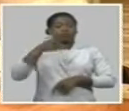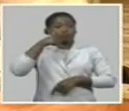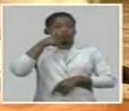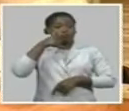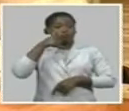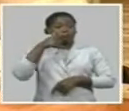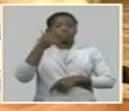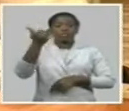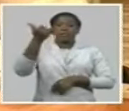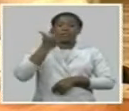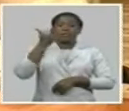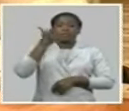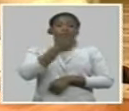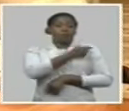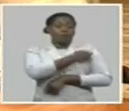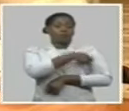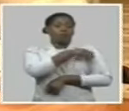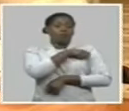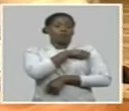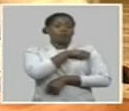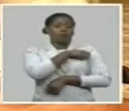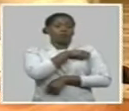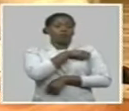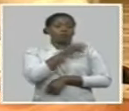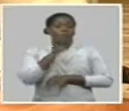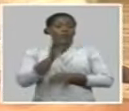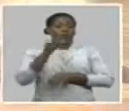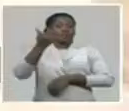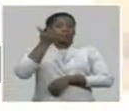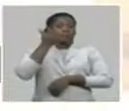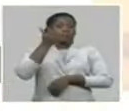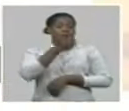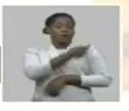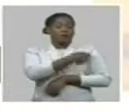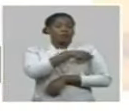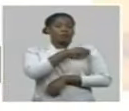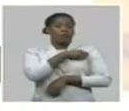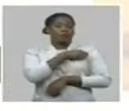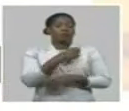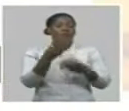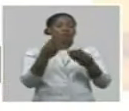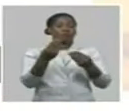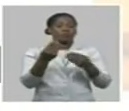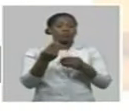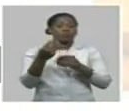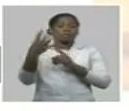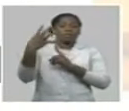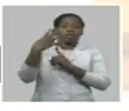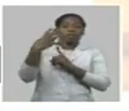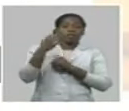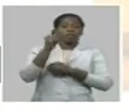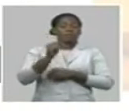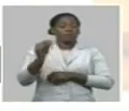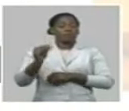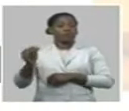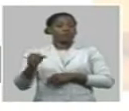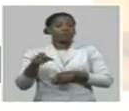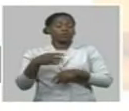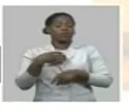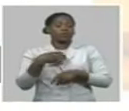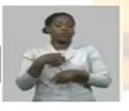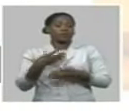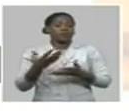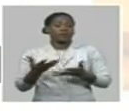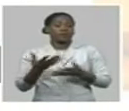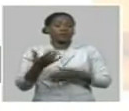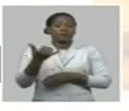población que de la llamada la población hemos recibido varias críticas de personas y también hemos